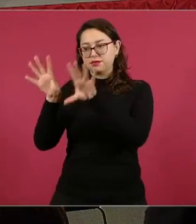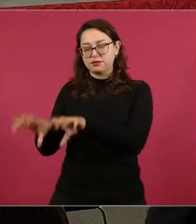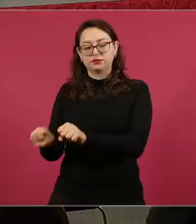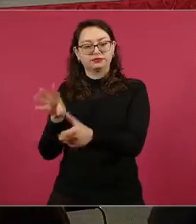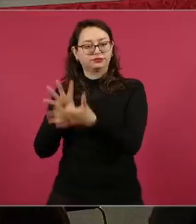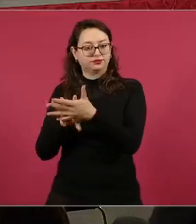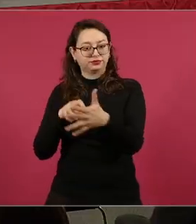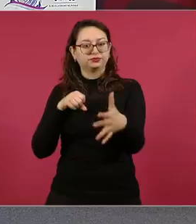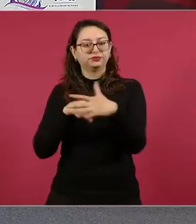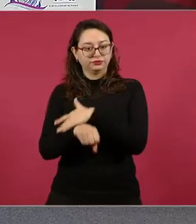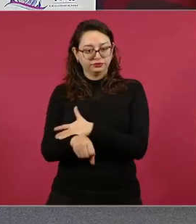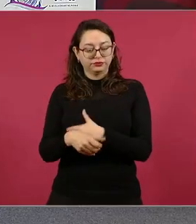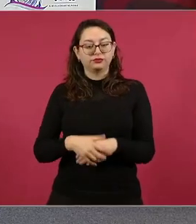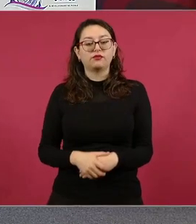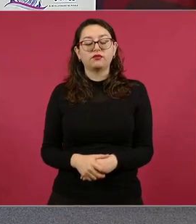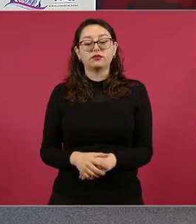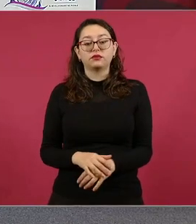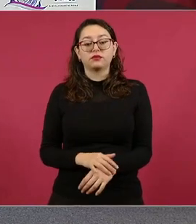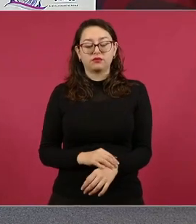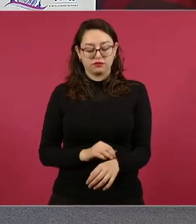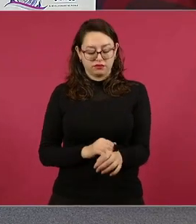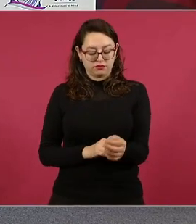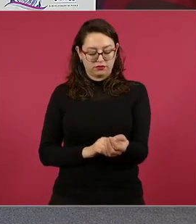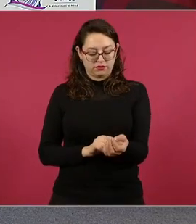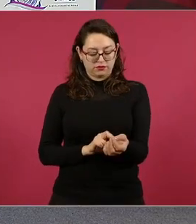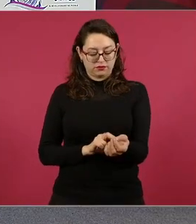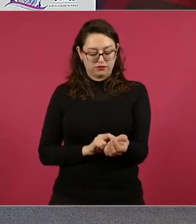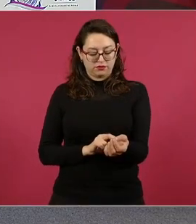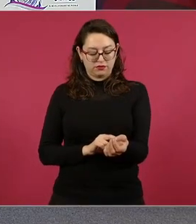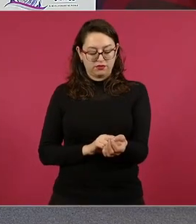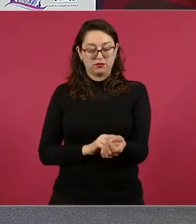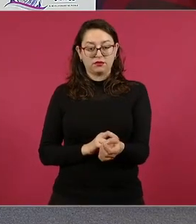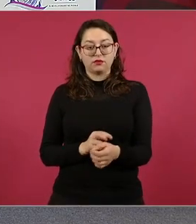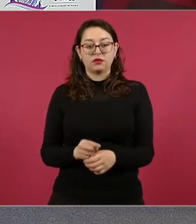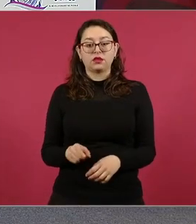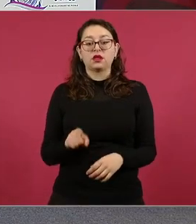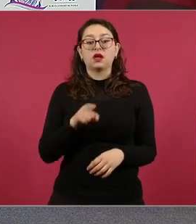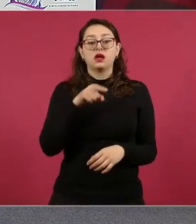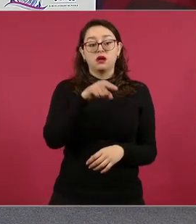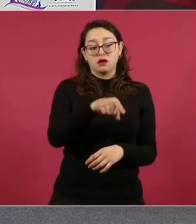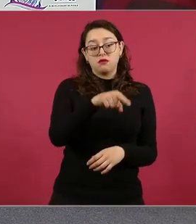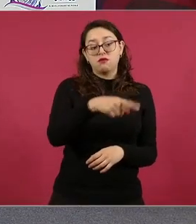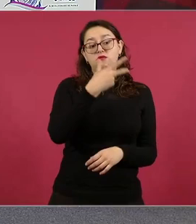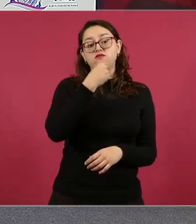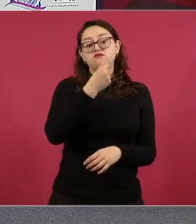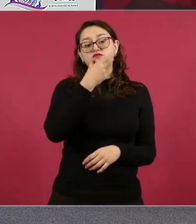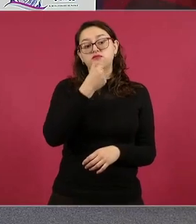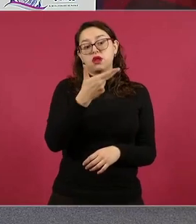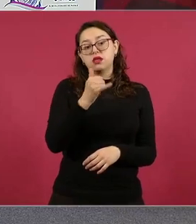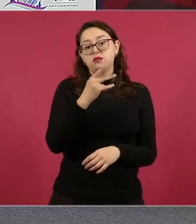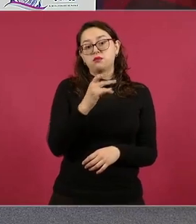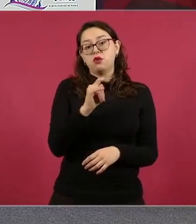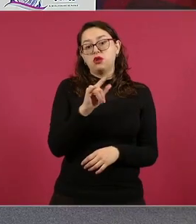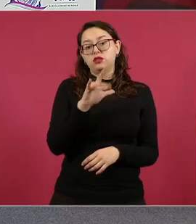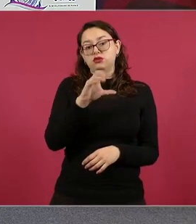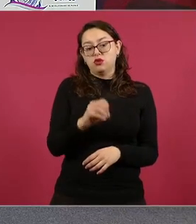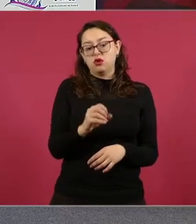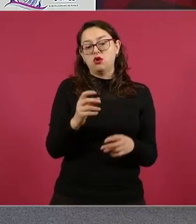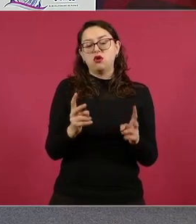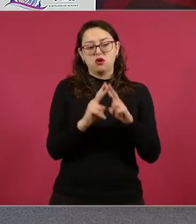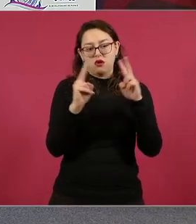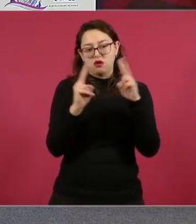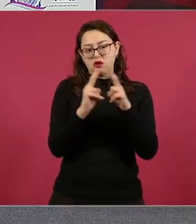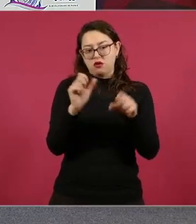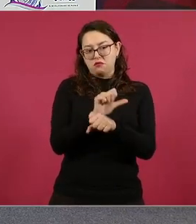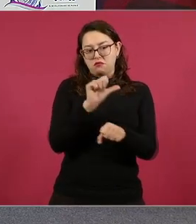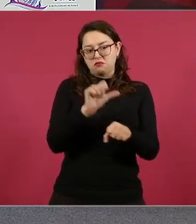De acuerdo con las investigaciones, en esa ocasión la víctima circulaba sobre una calle en La Ruana a bordo de su camioneta,